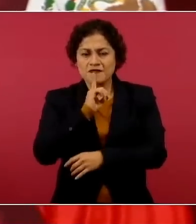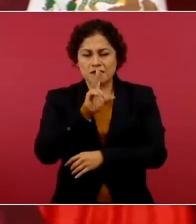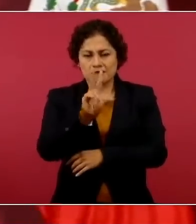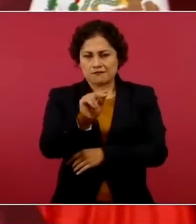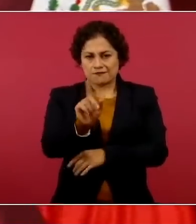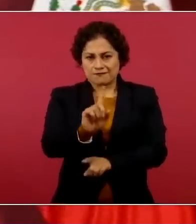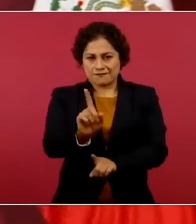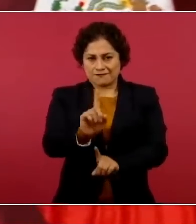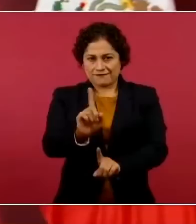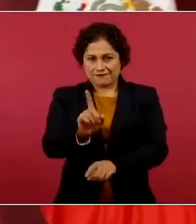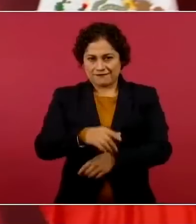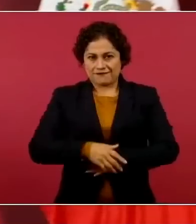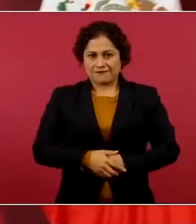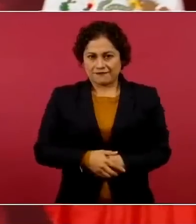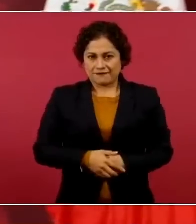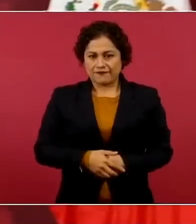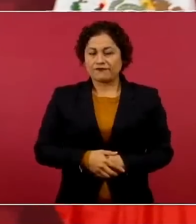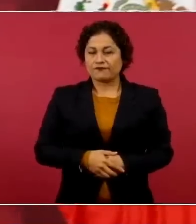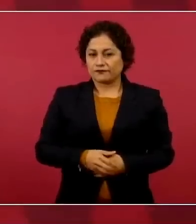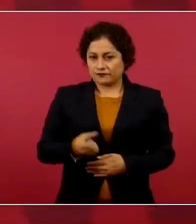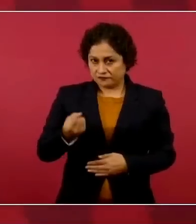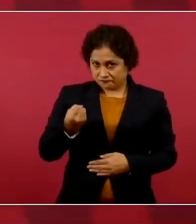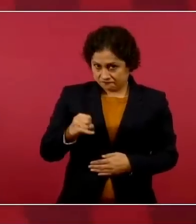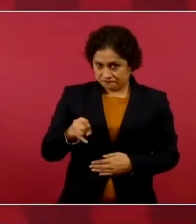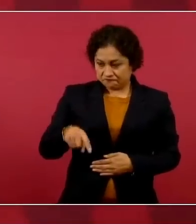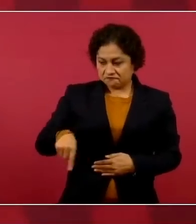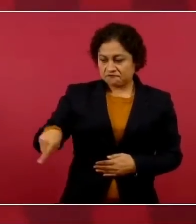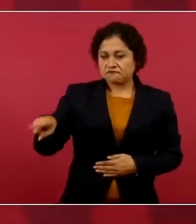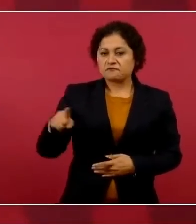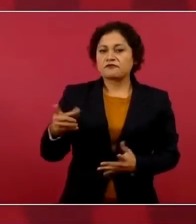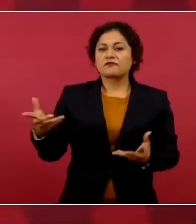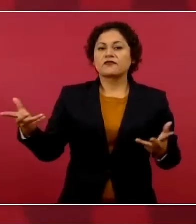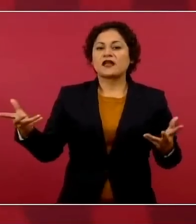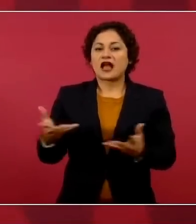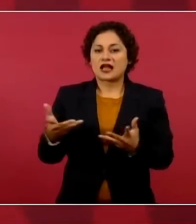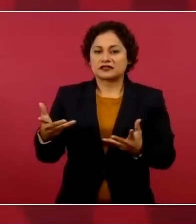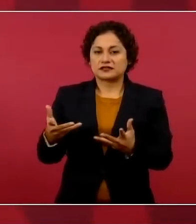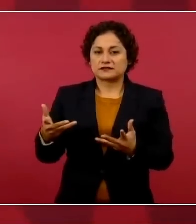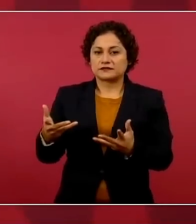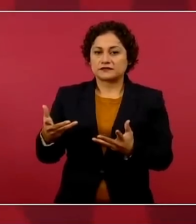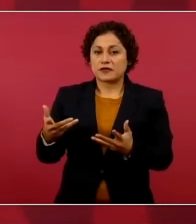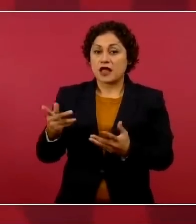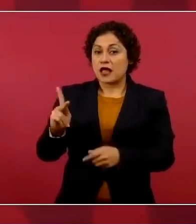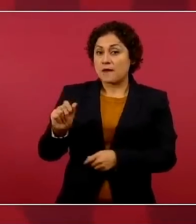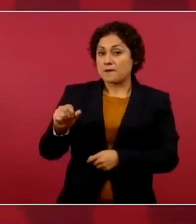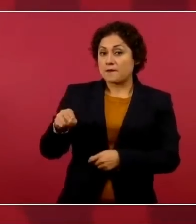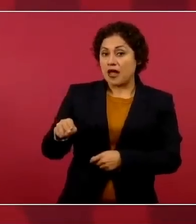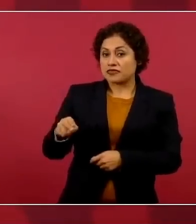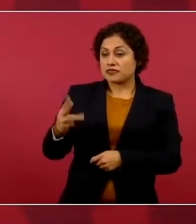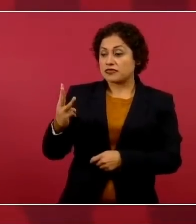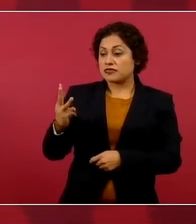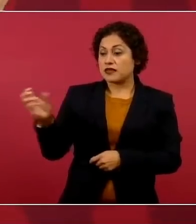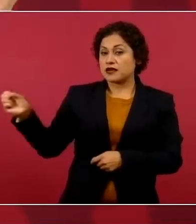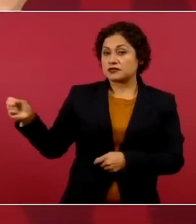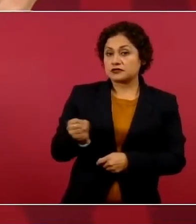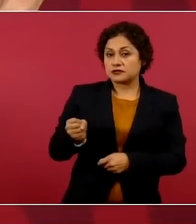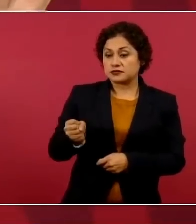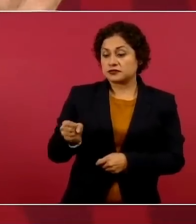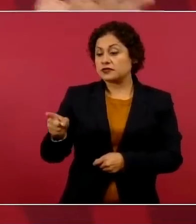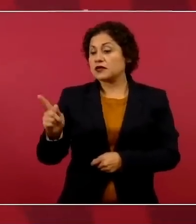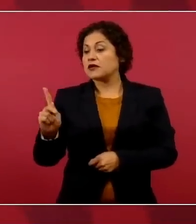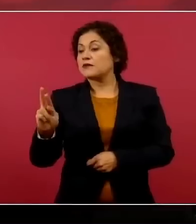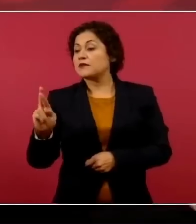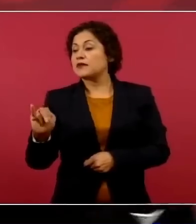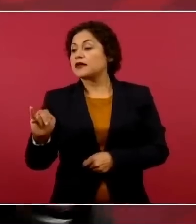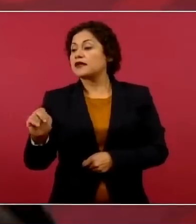Y decidieron, 3 propongo yo y 3 propon